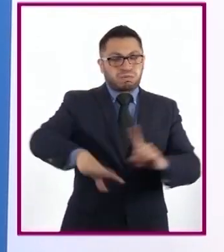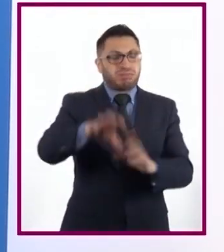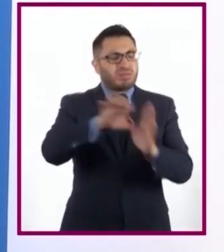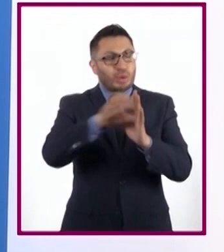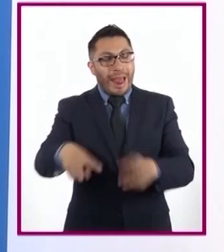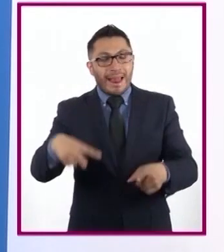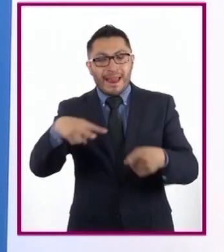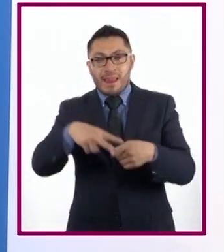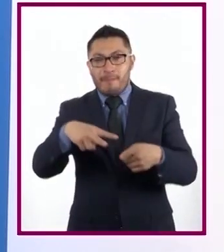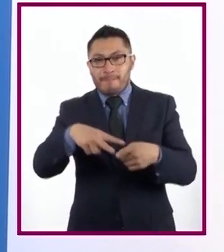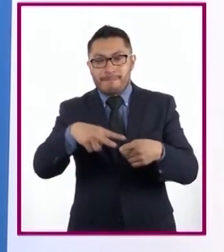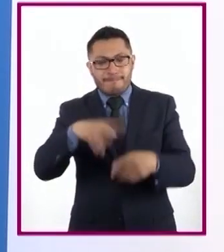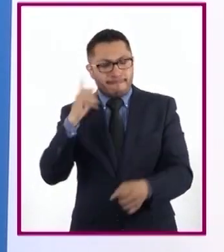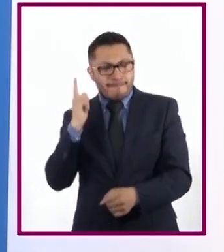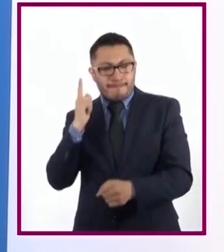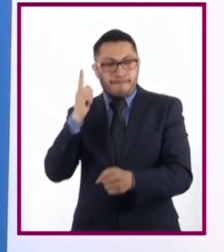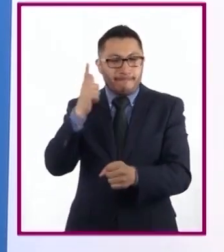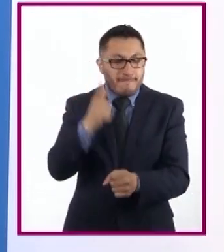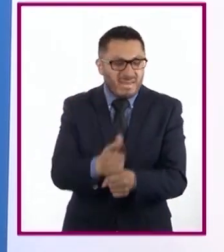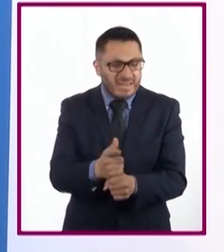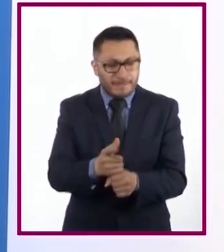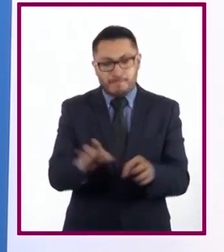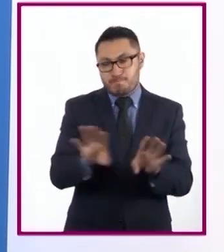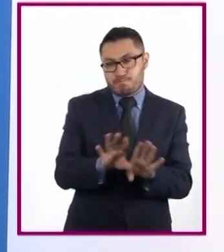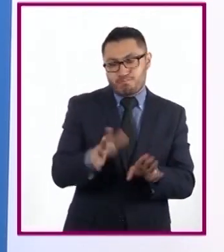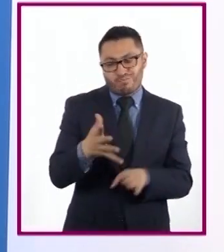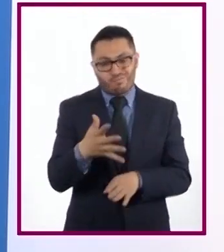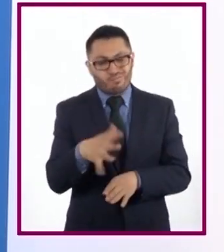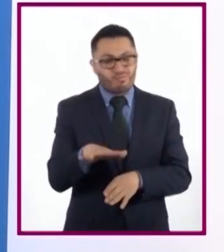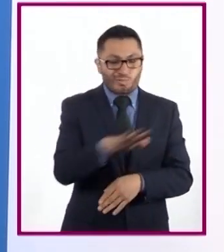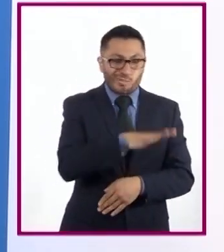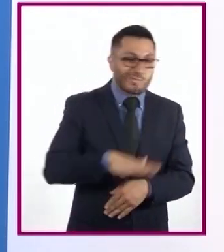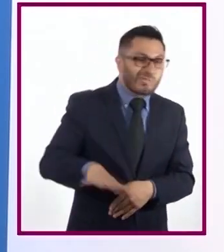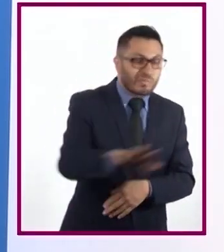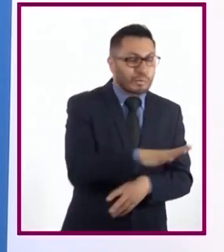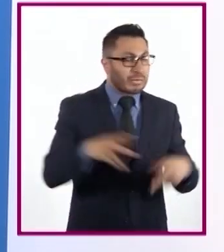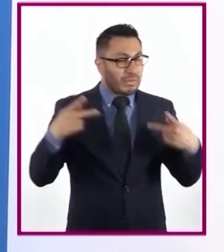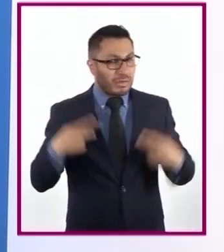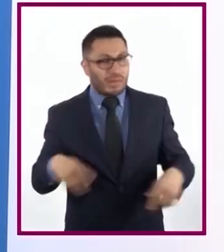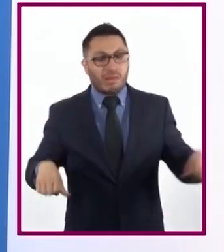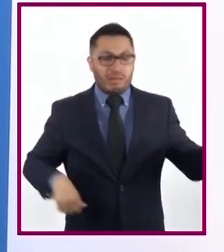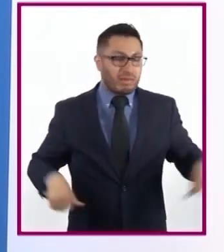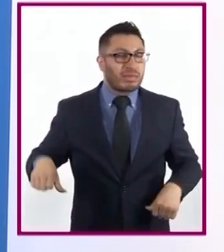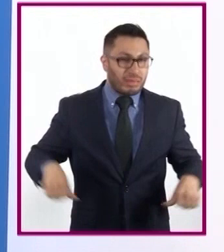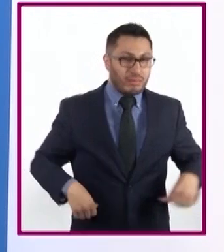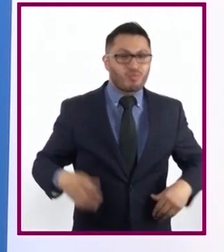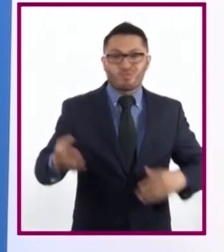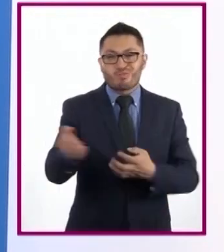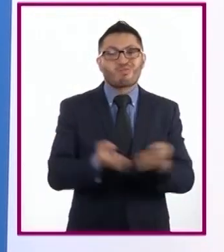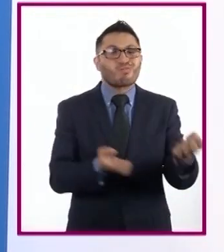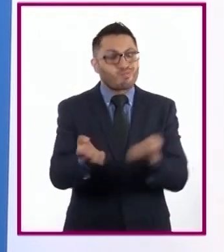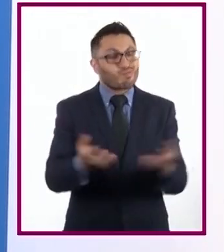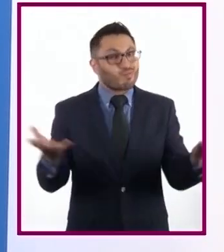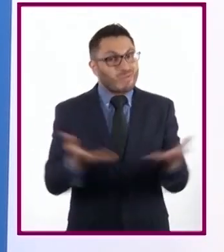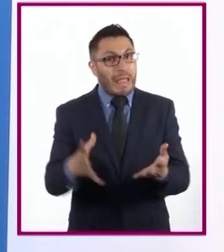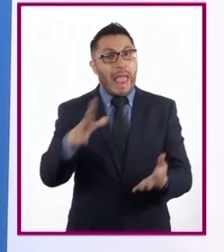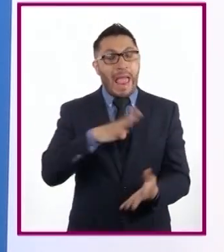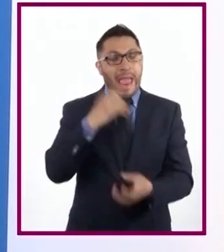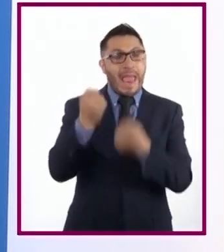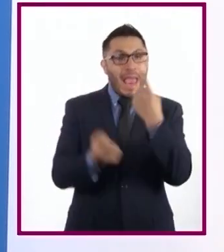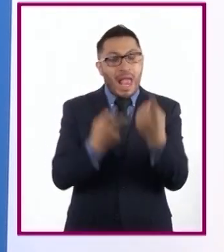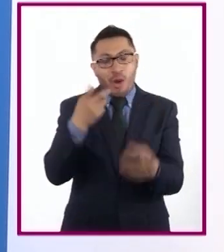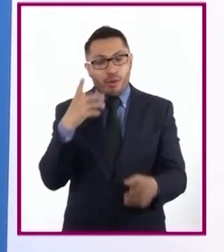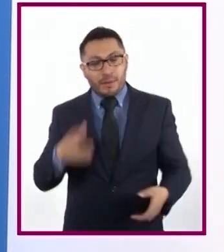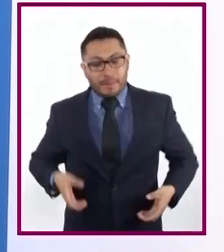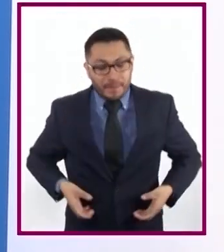parques podemos encontrar con regularidad un área en donde las personas realizan actividad física. Y hay barras paralelas en donde se